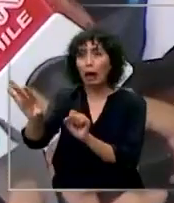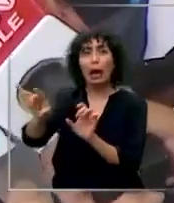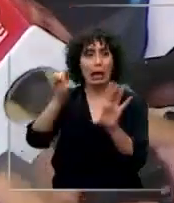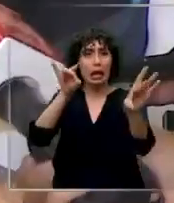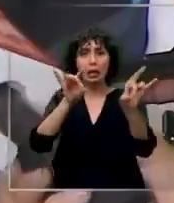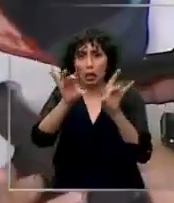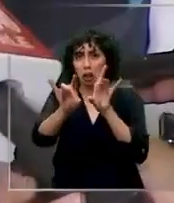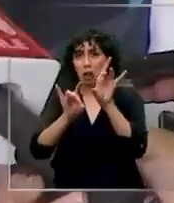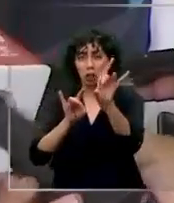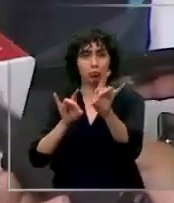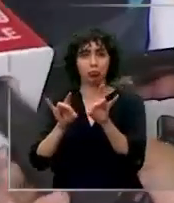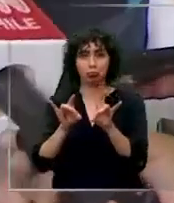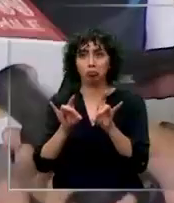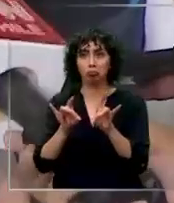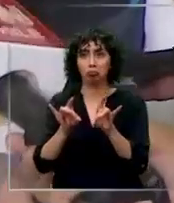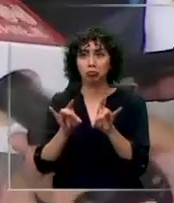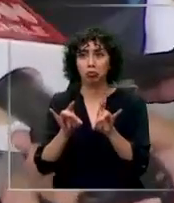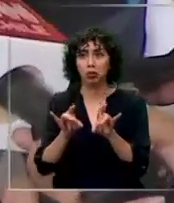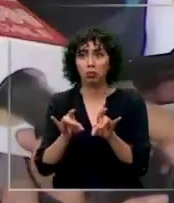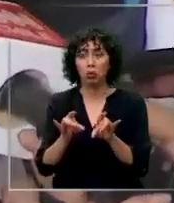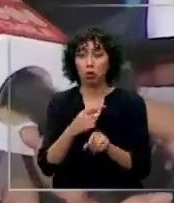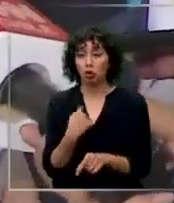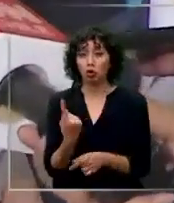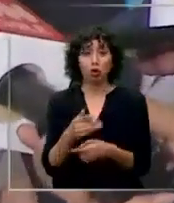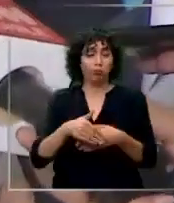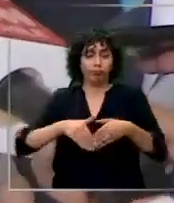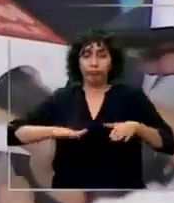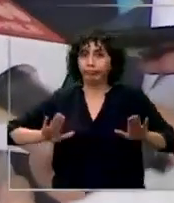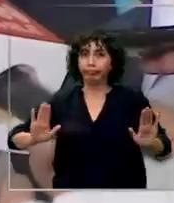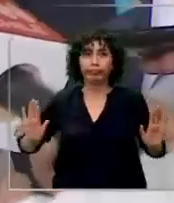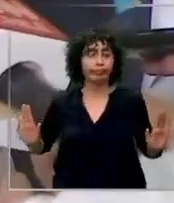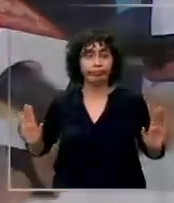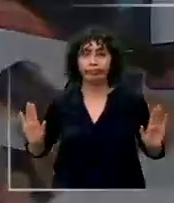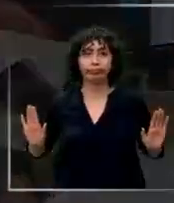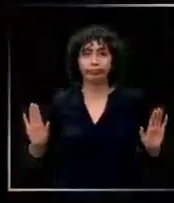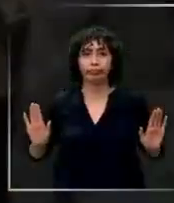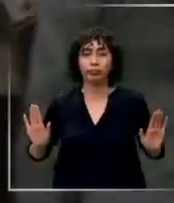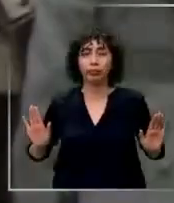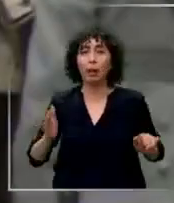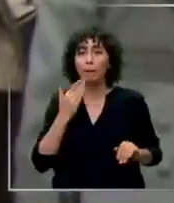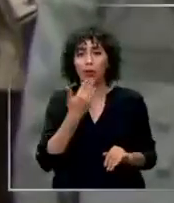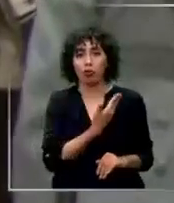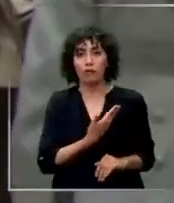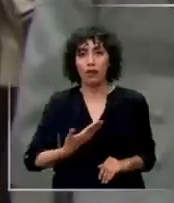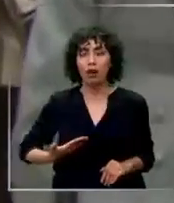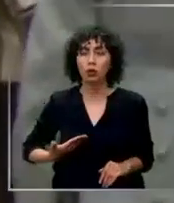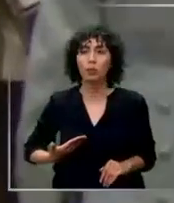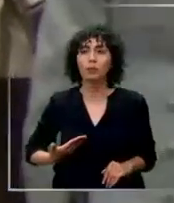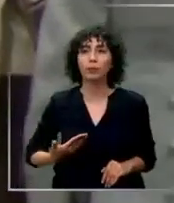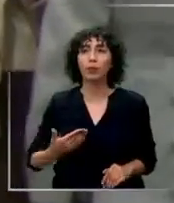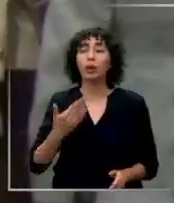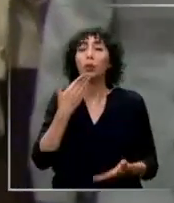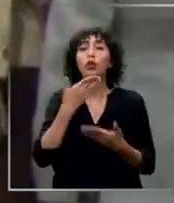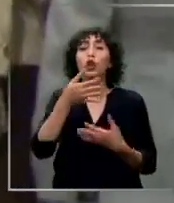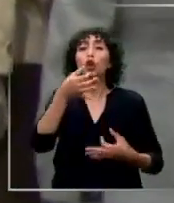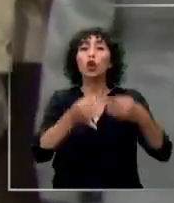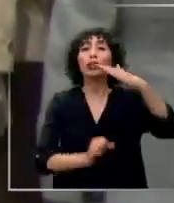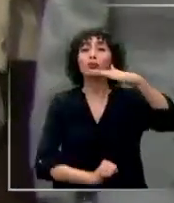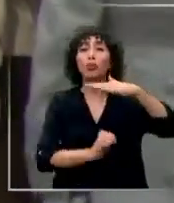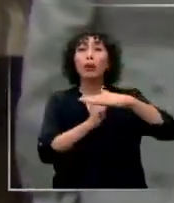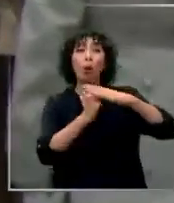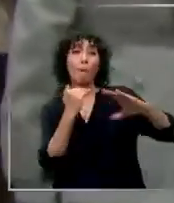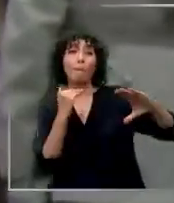a ninguna candidata por parte nuestro y a ningún candidato por parte del gobierno. Una vez llegado el oficio de la Corte Suprema, el gobierno